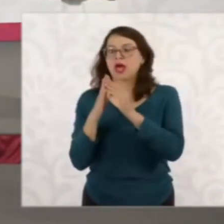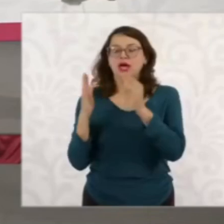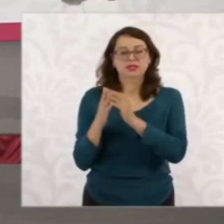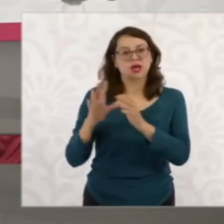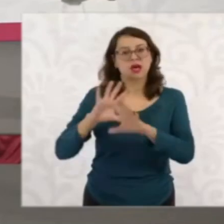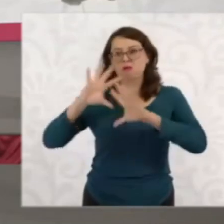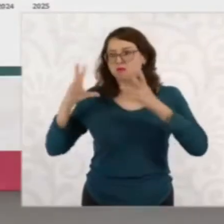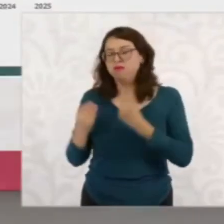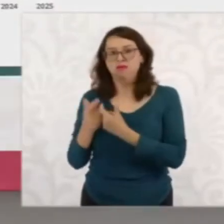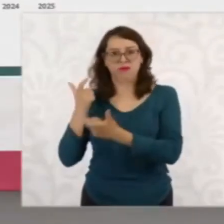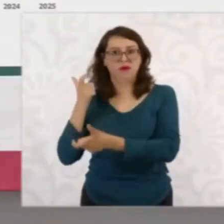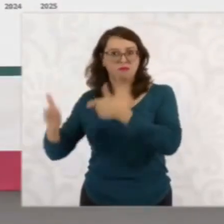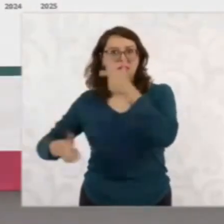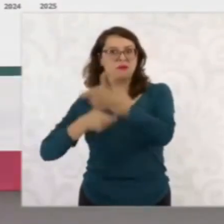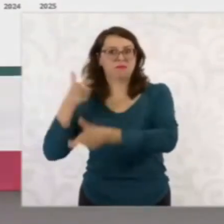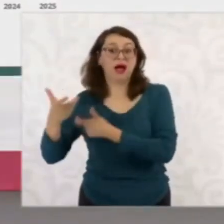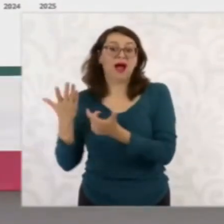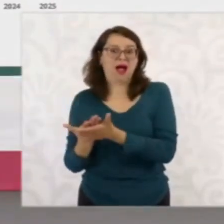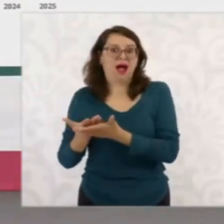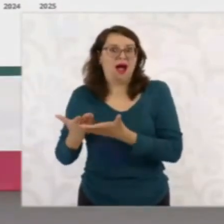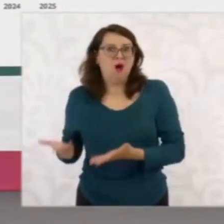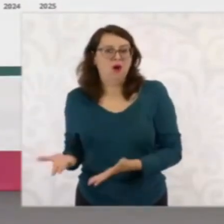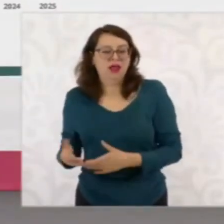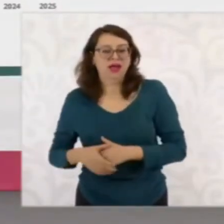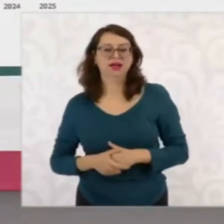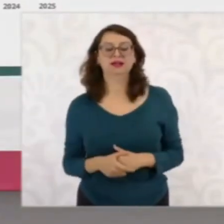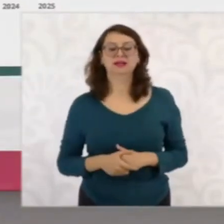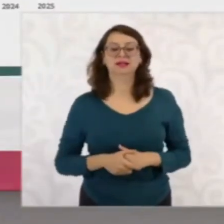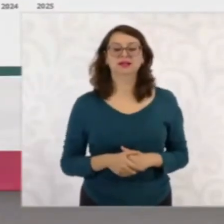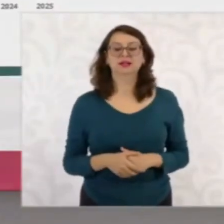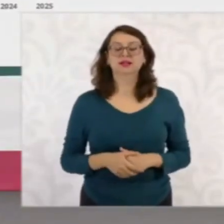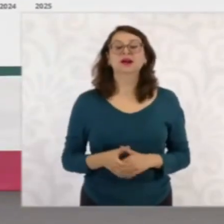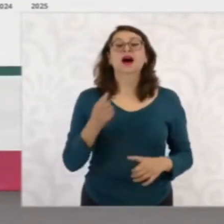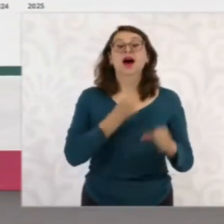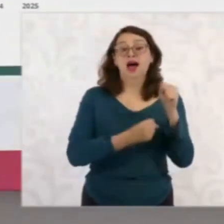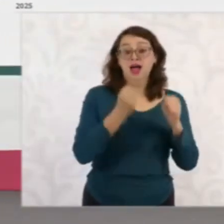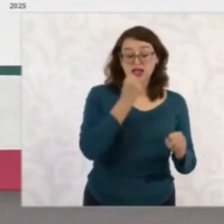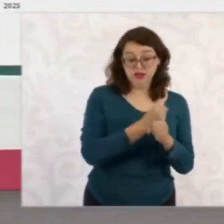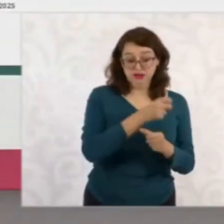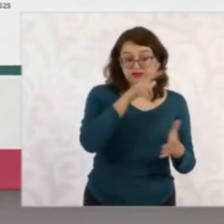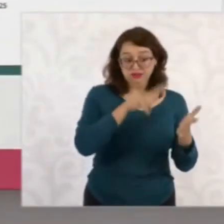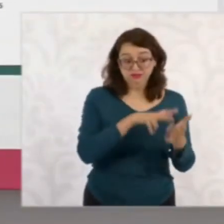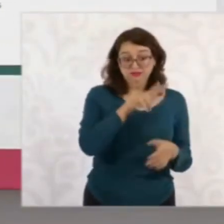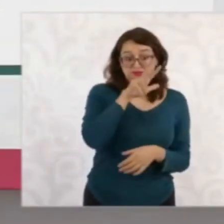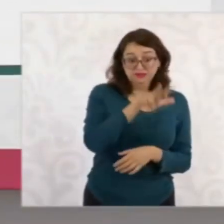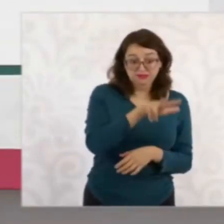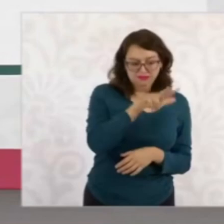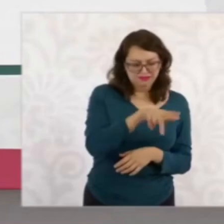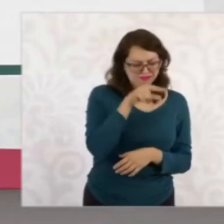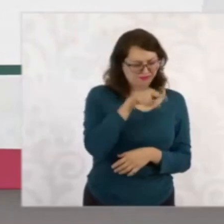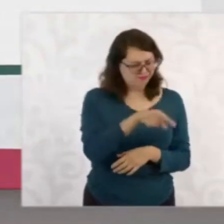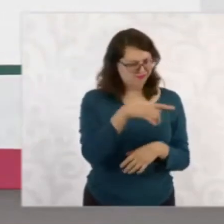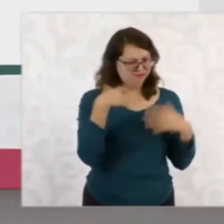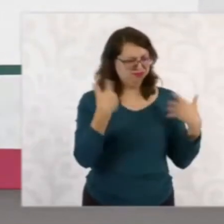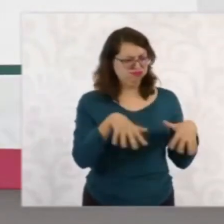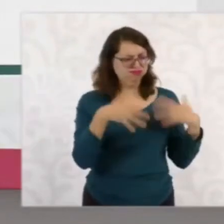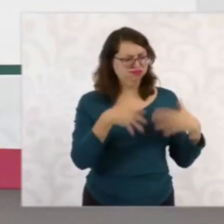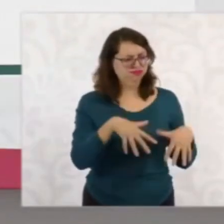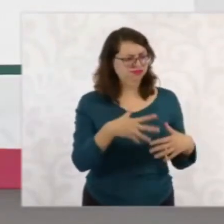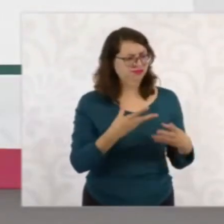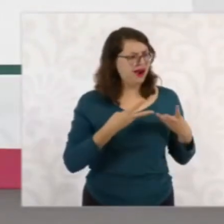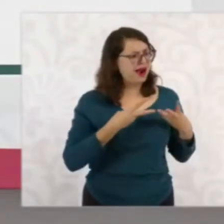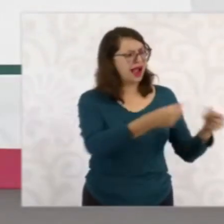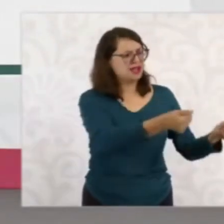Aquí, a continuación, en el 2018, que es el pico más grande, lo que observamos, hay declaratorias de